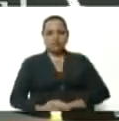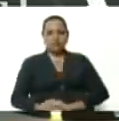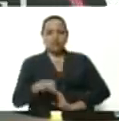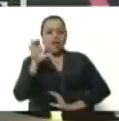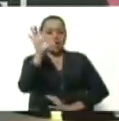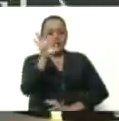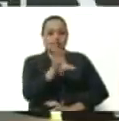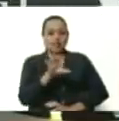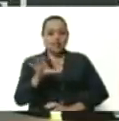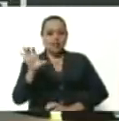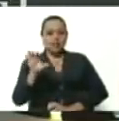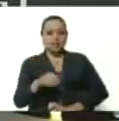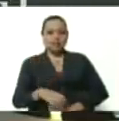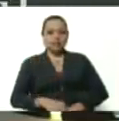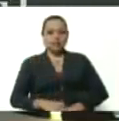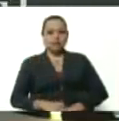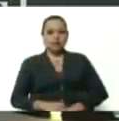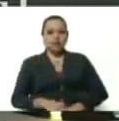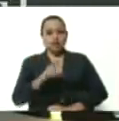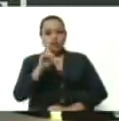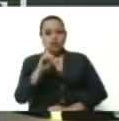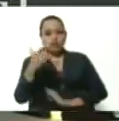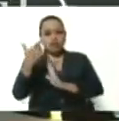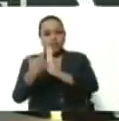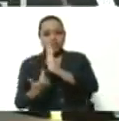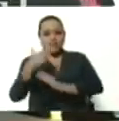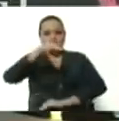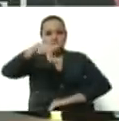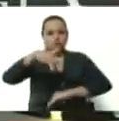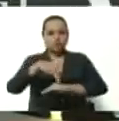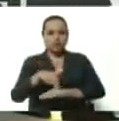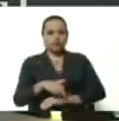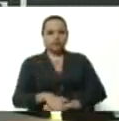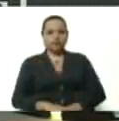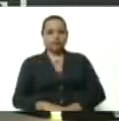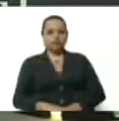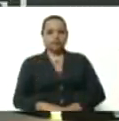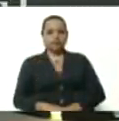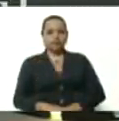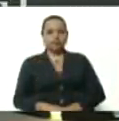estadales y una lista nacional.